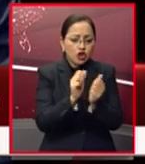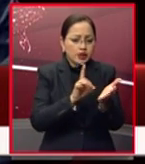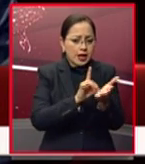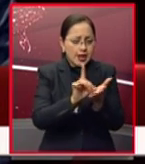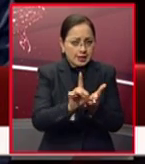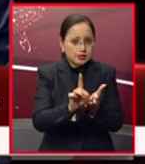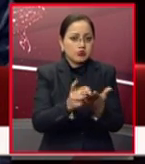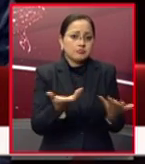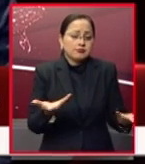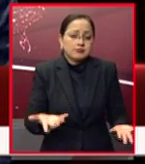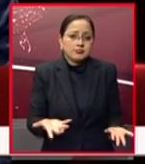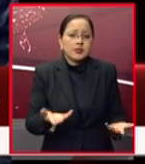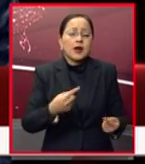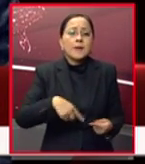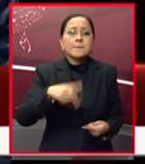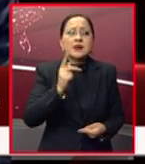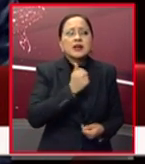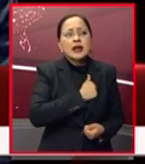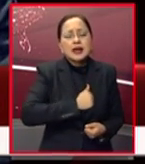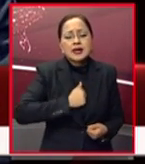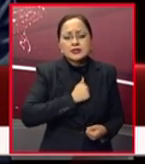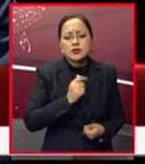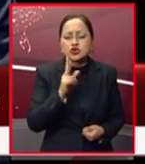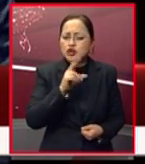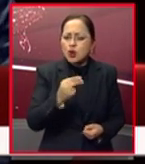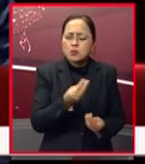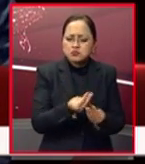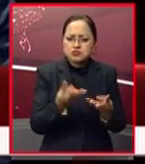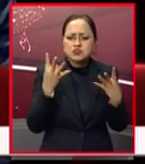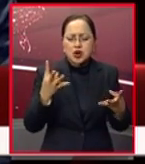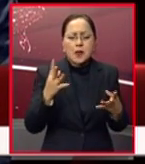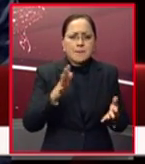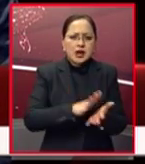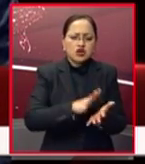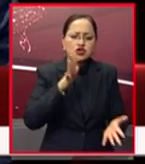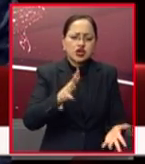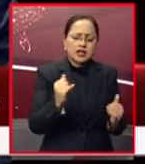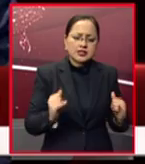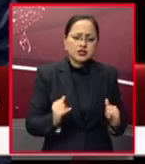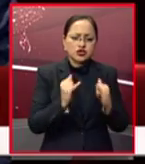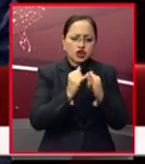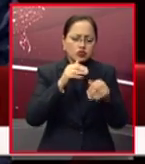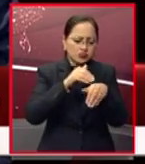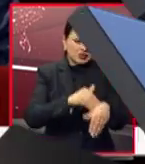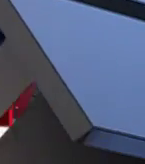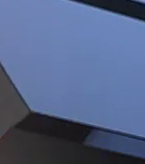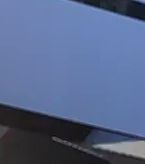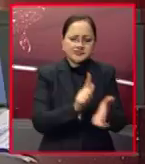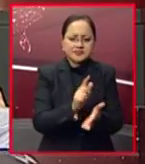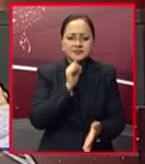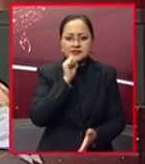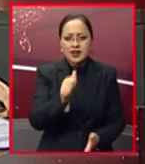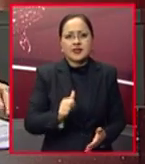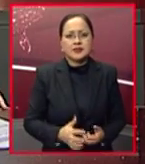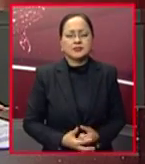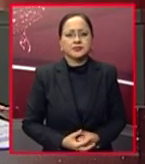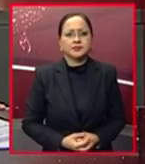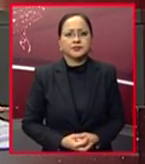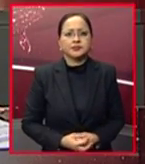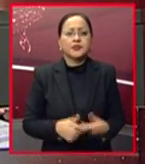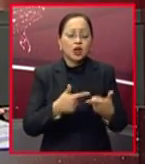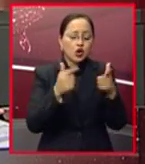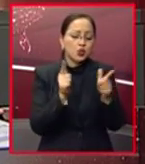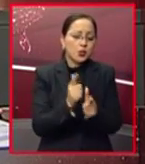y lamentablemente no todas las instituciones se apegan al marco de la legalidad. El